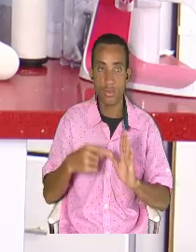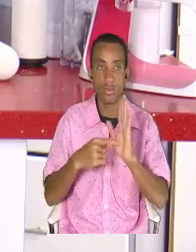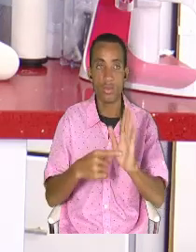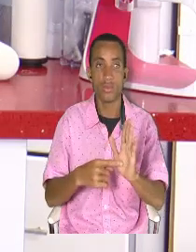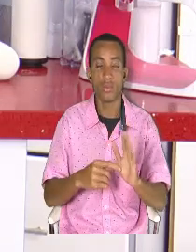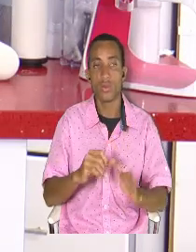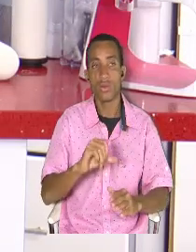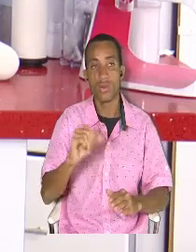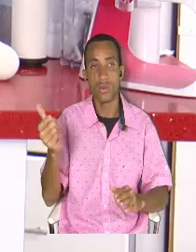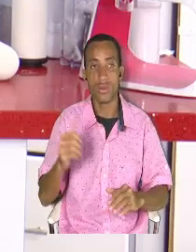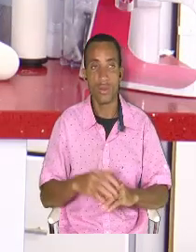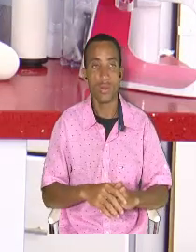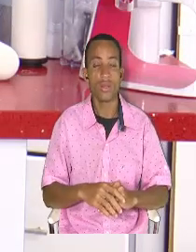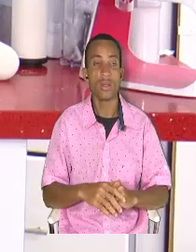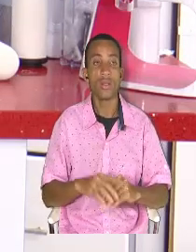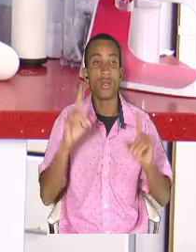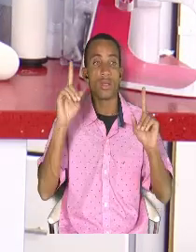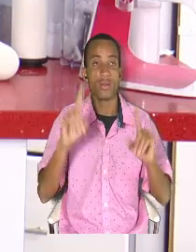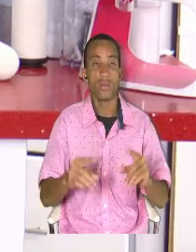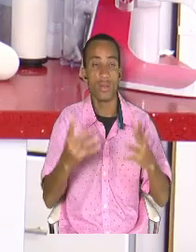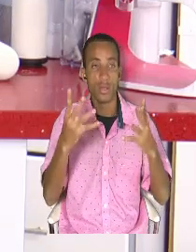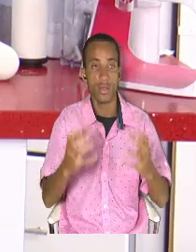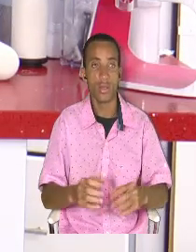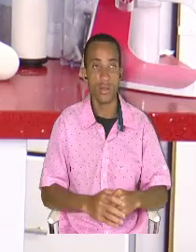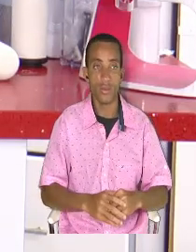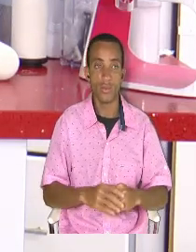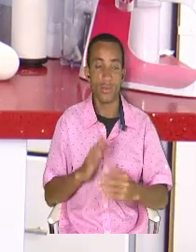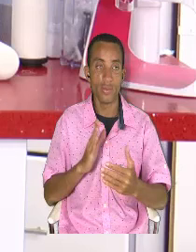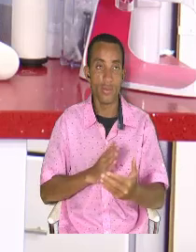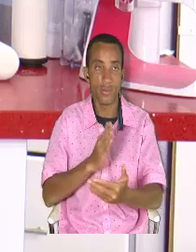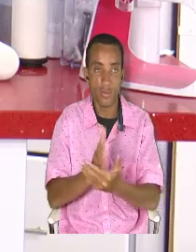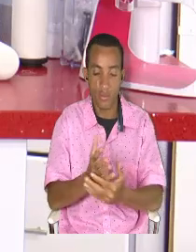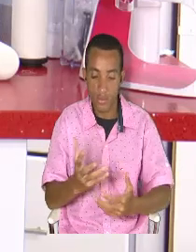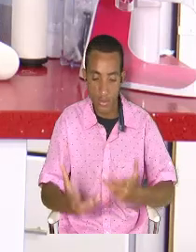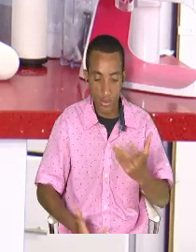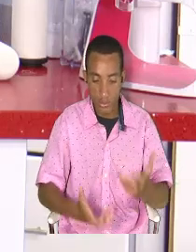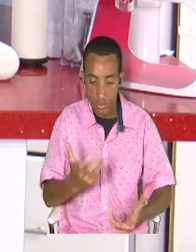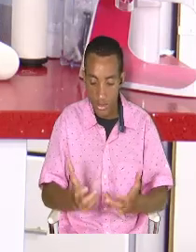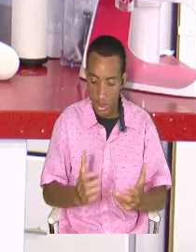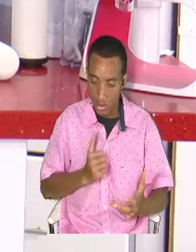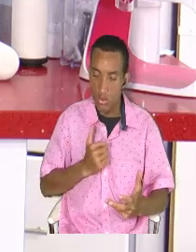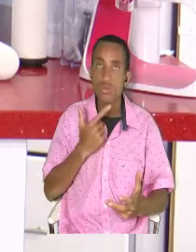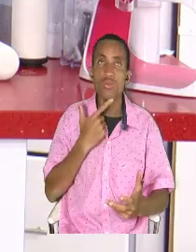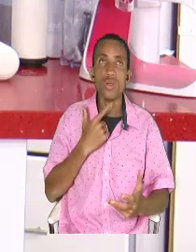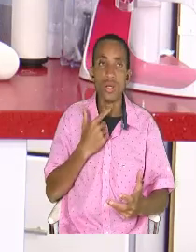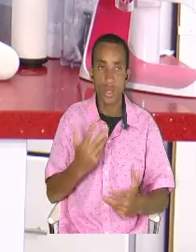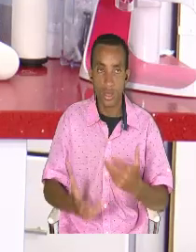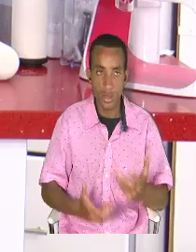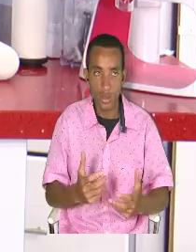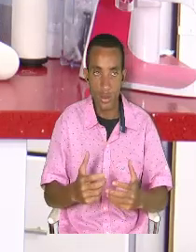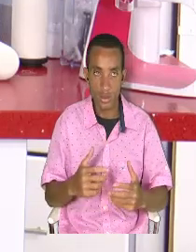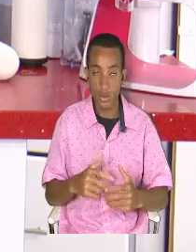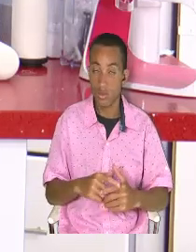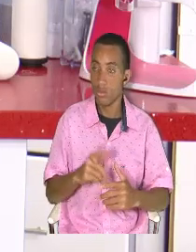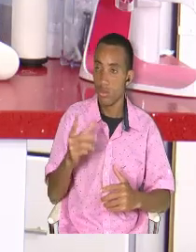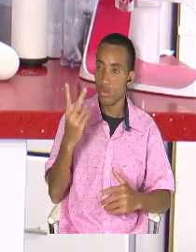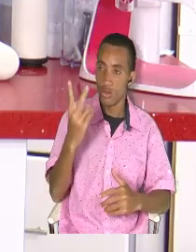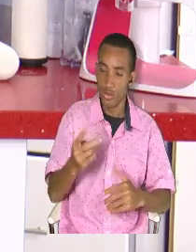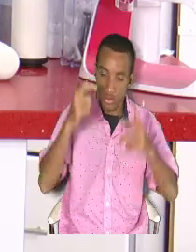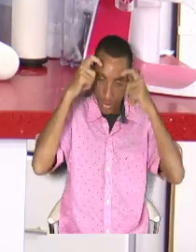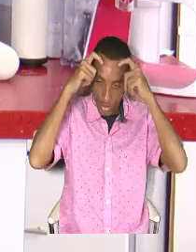invitado del público allá que quiera decir, quiero ir a hacer mi receta, quiero que ese chef o los dos chefs me acompañen haciendo mi